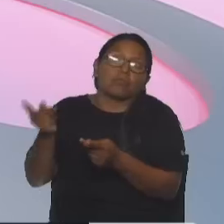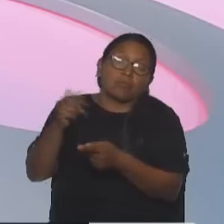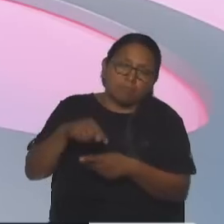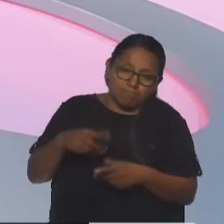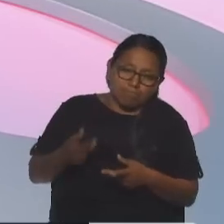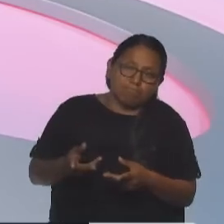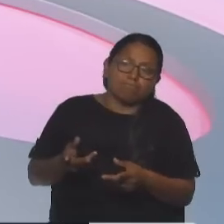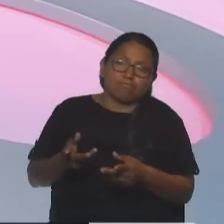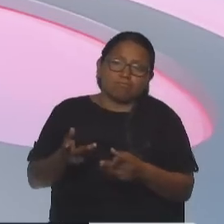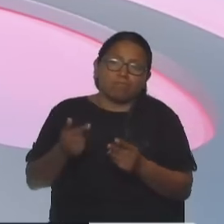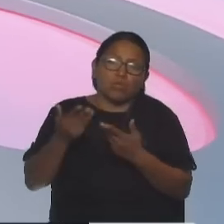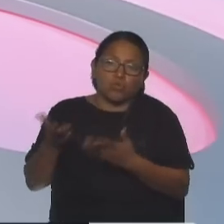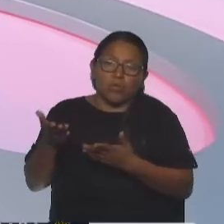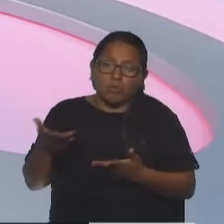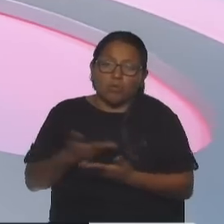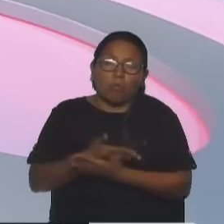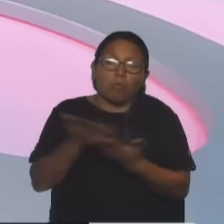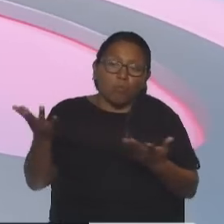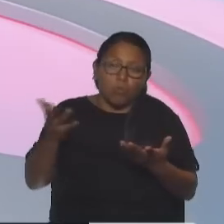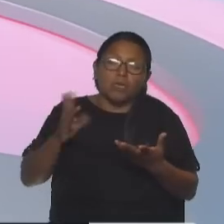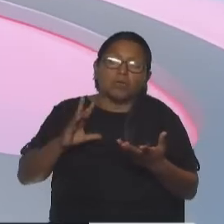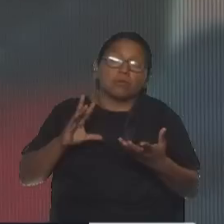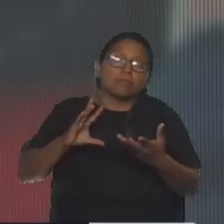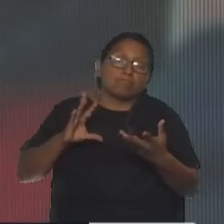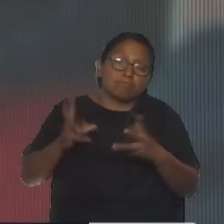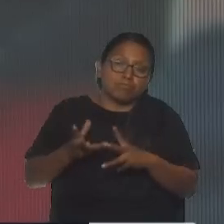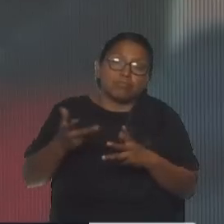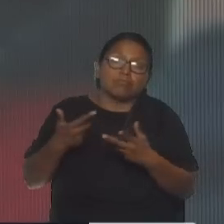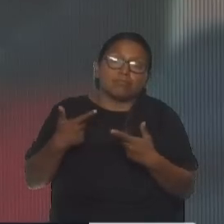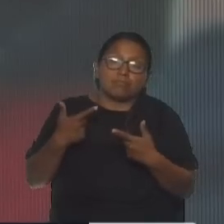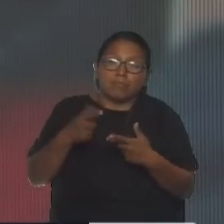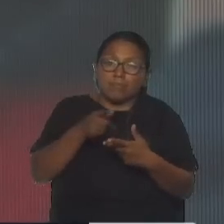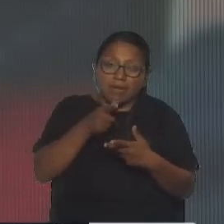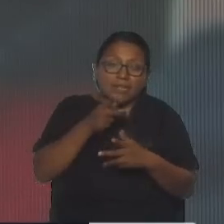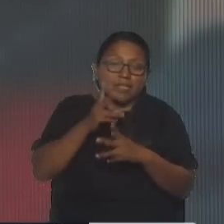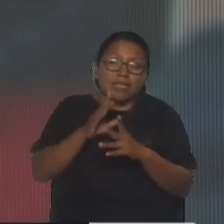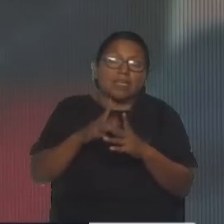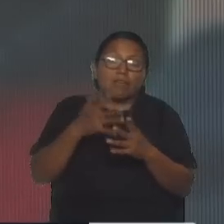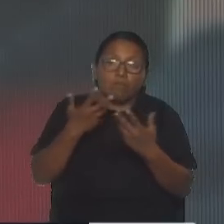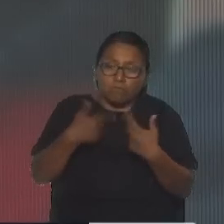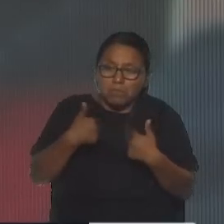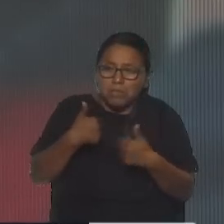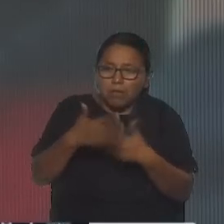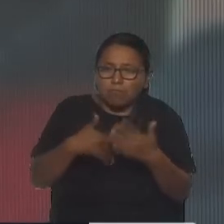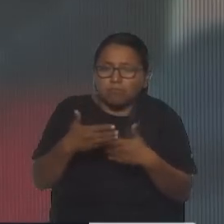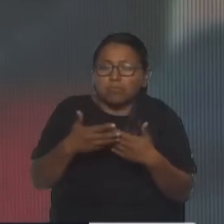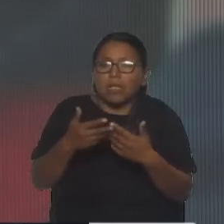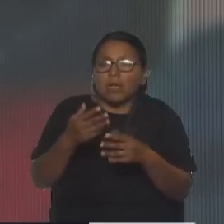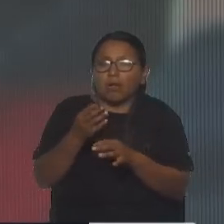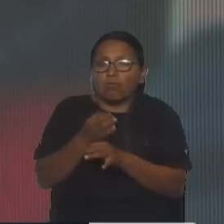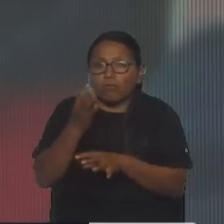en un servicio público de sanidad que funciona y que es un referente, yo creo, mundial a la hora de los grandes